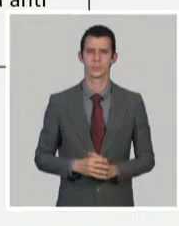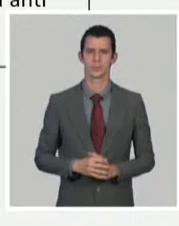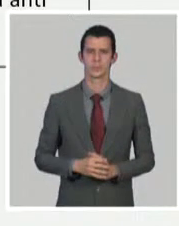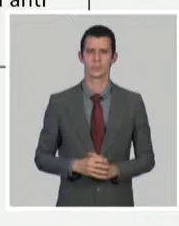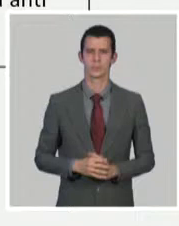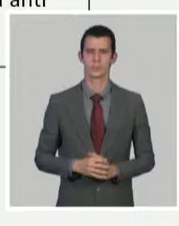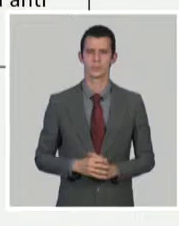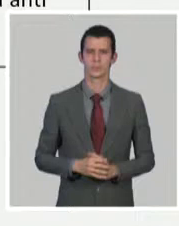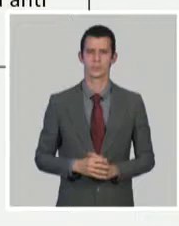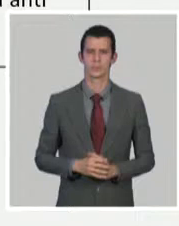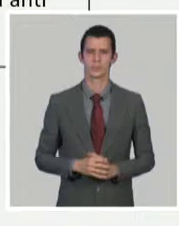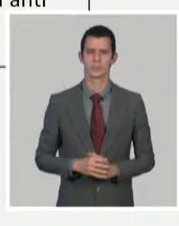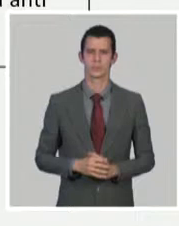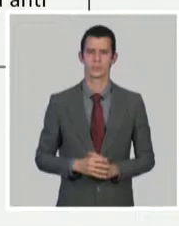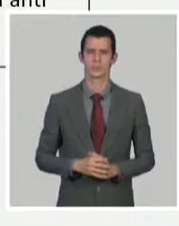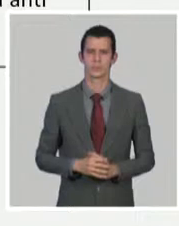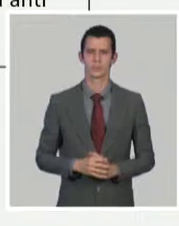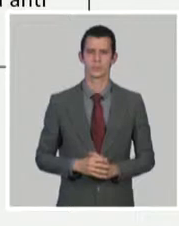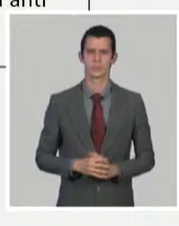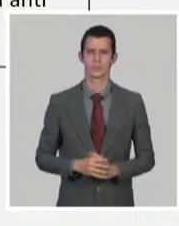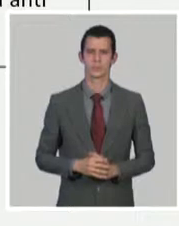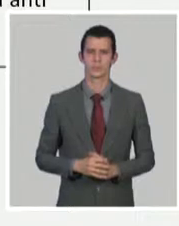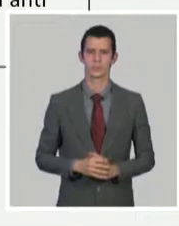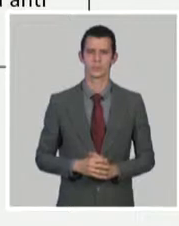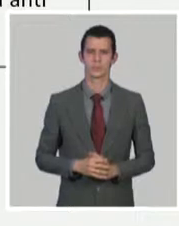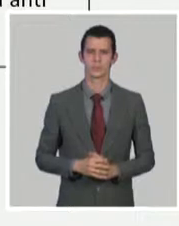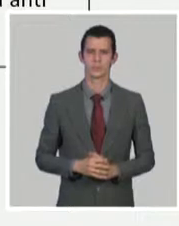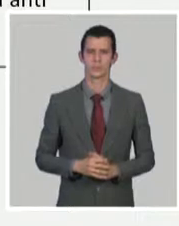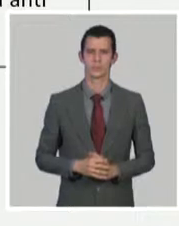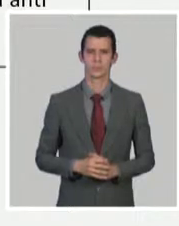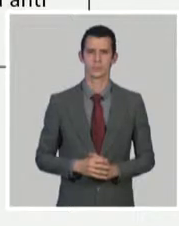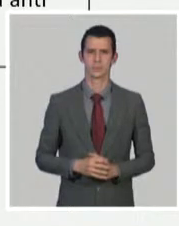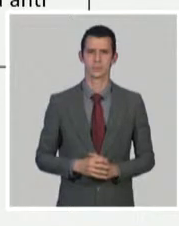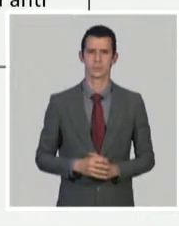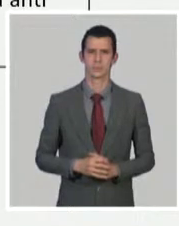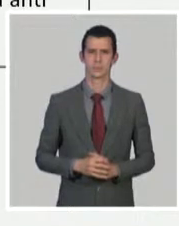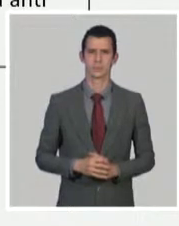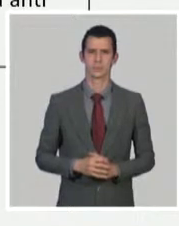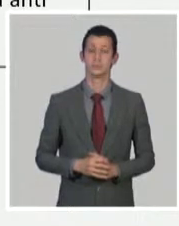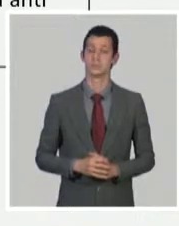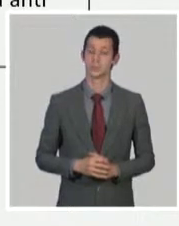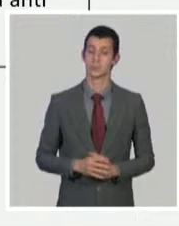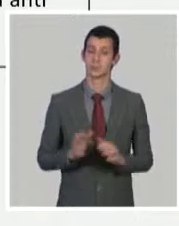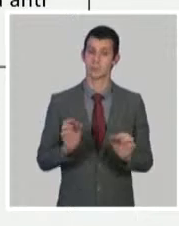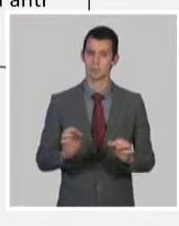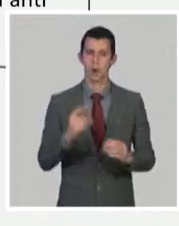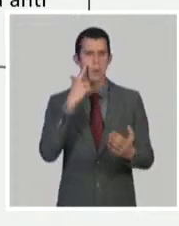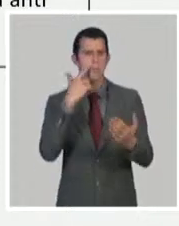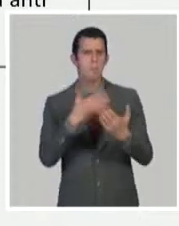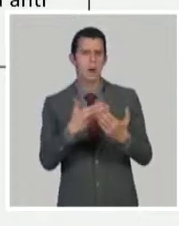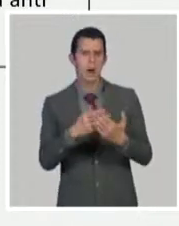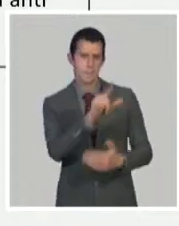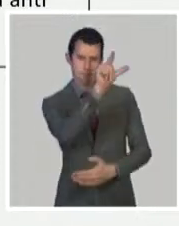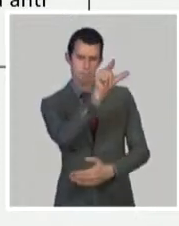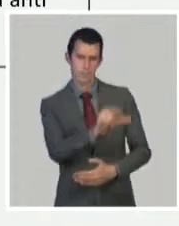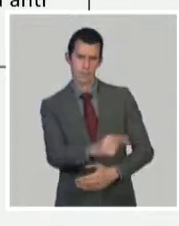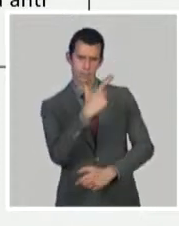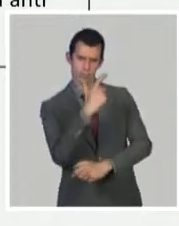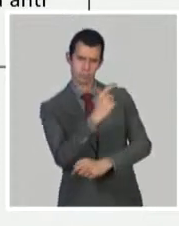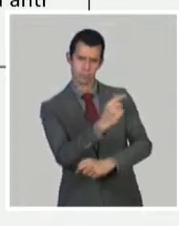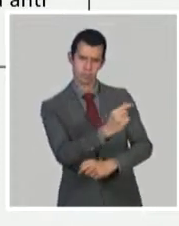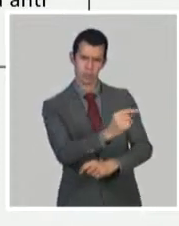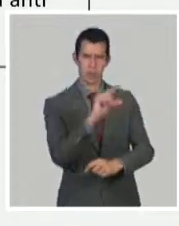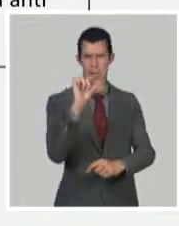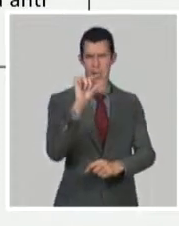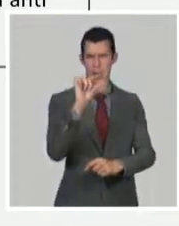fue capaz además de inhibir también la unión de la RBD a su receptor.